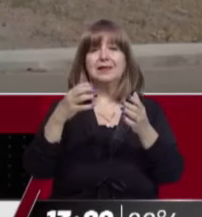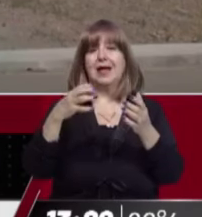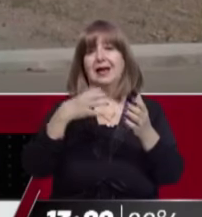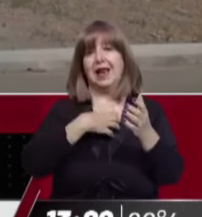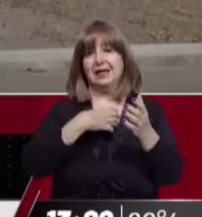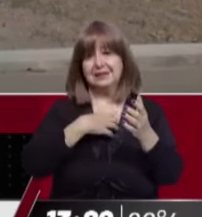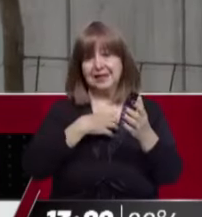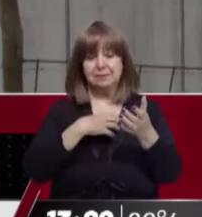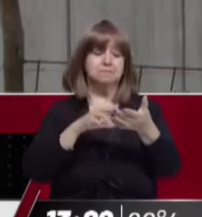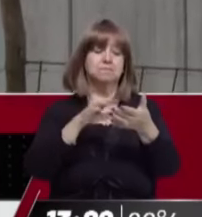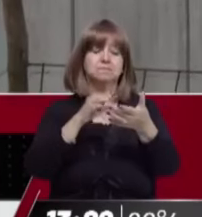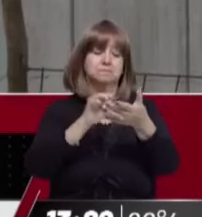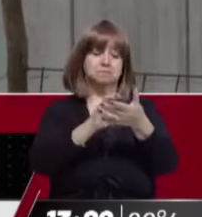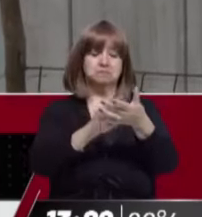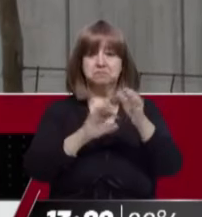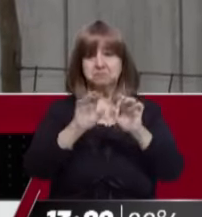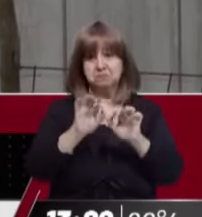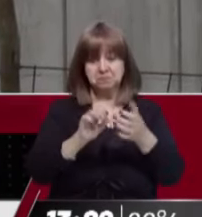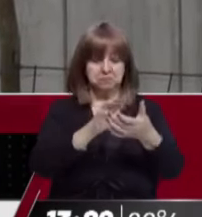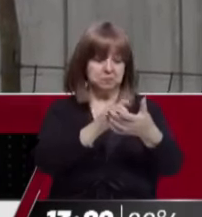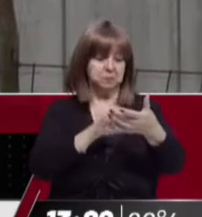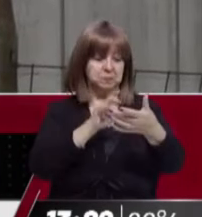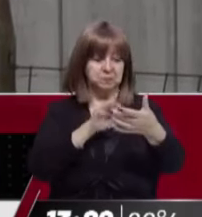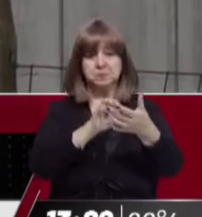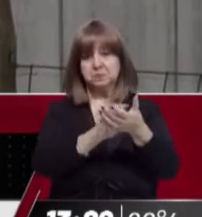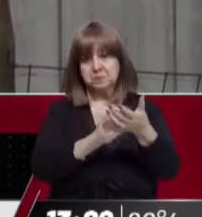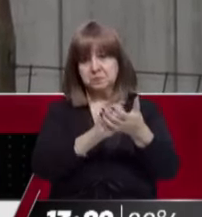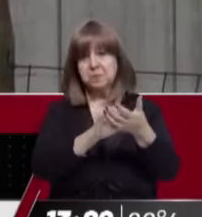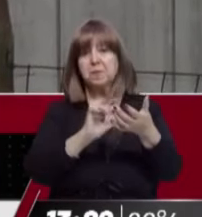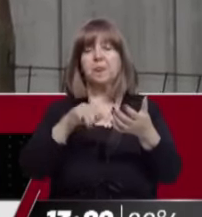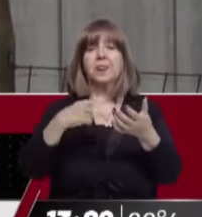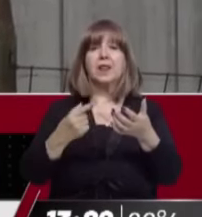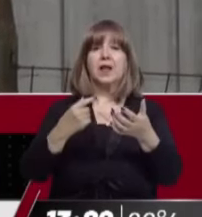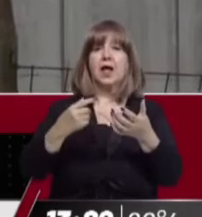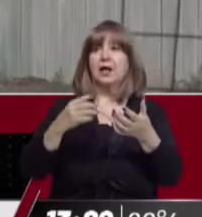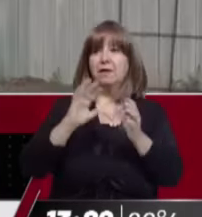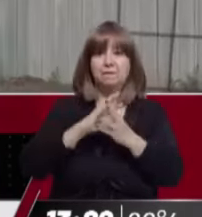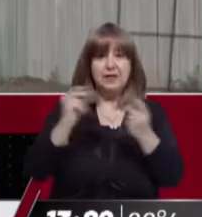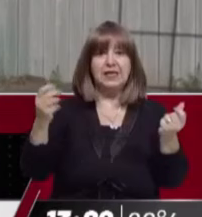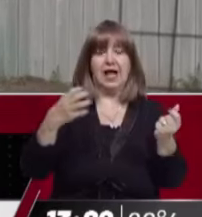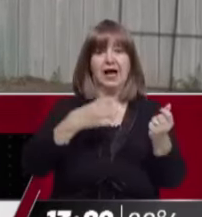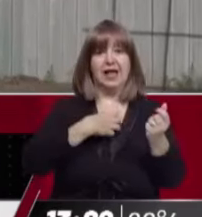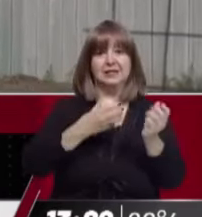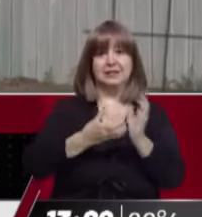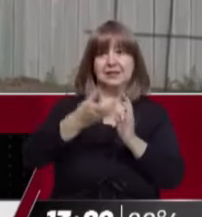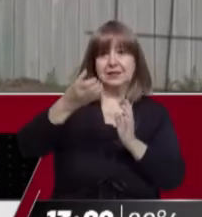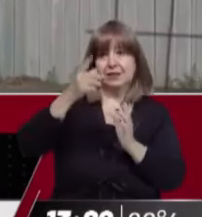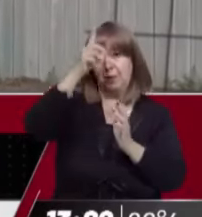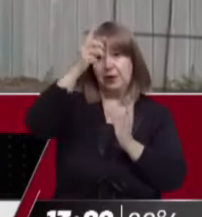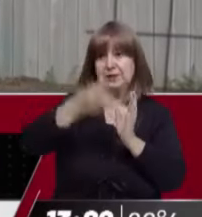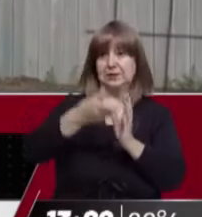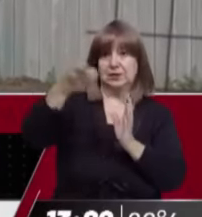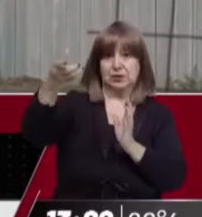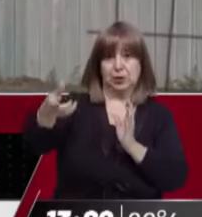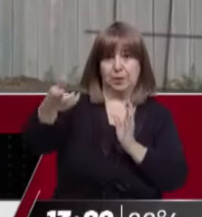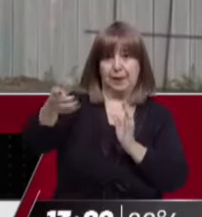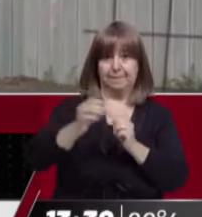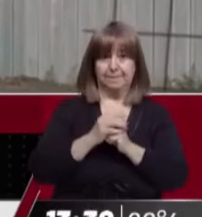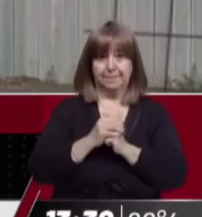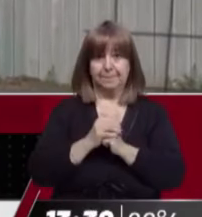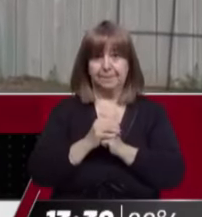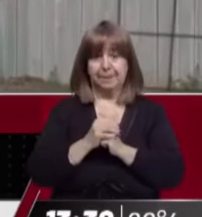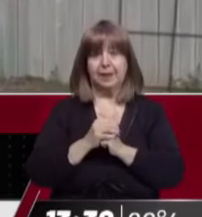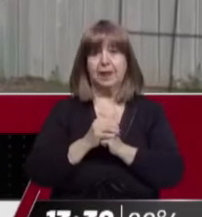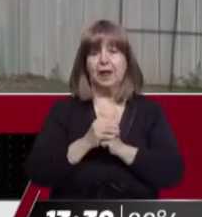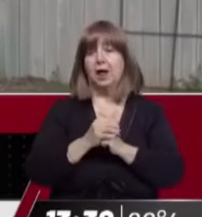hacer un tratamiento y distintas cuestiones vinculadas a las necesidades de comunicación que tiene el interno pero que no no implican No es